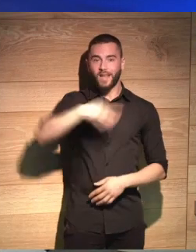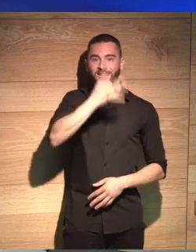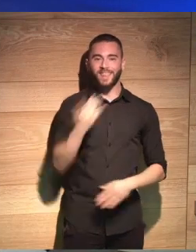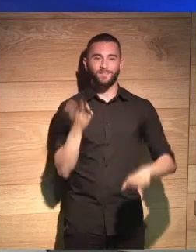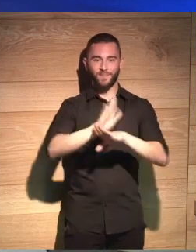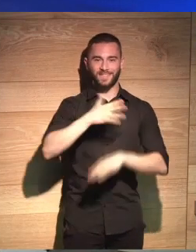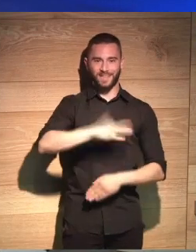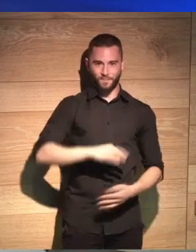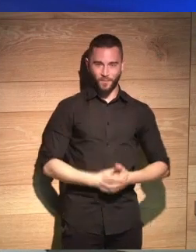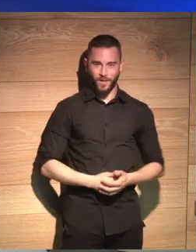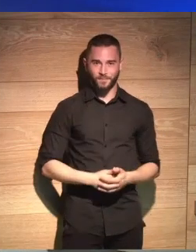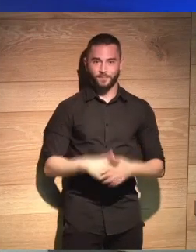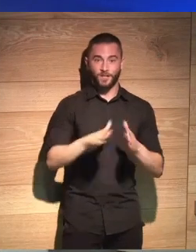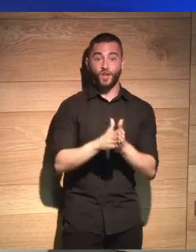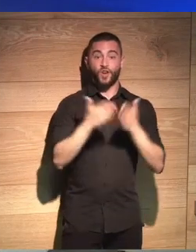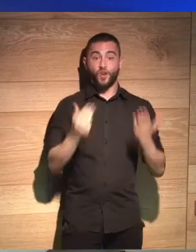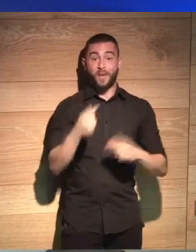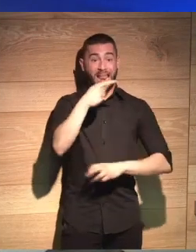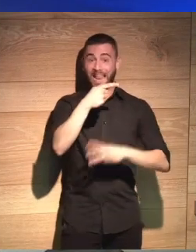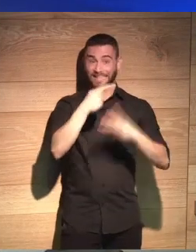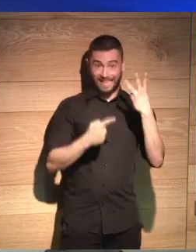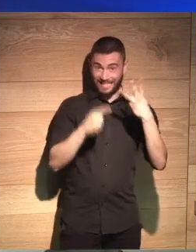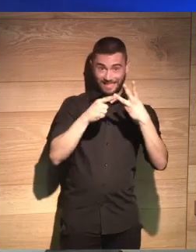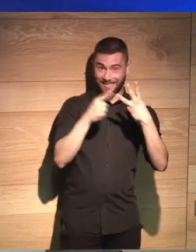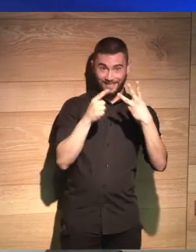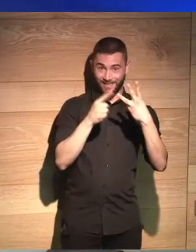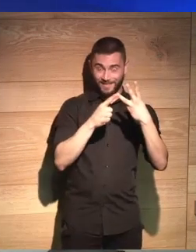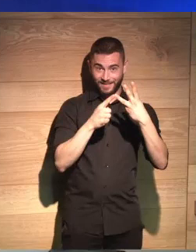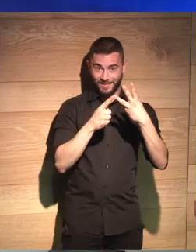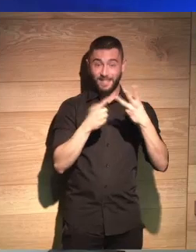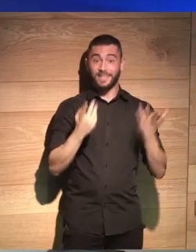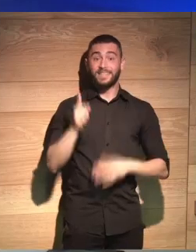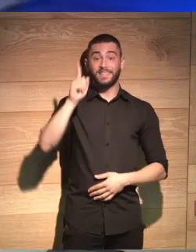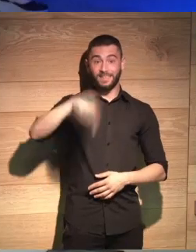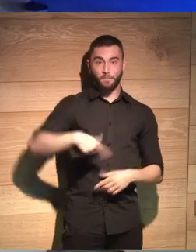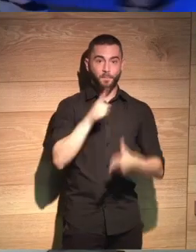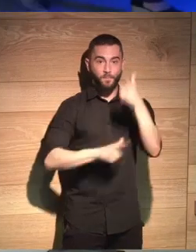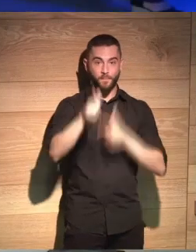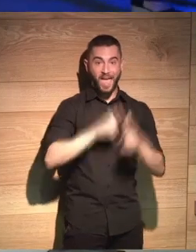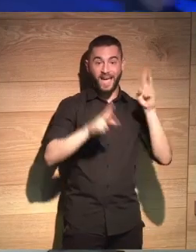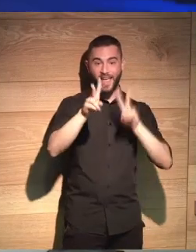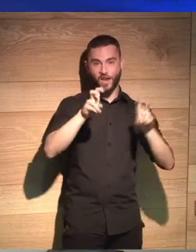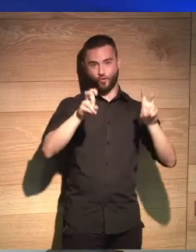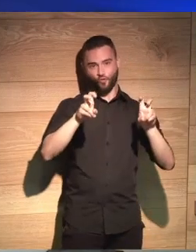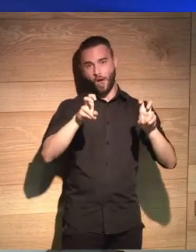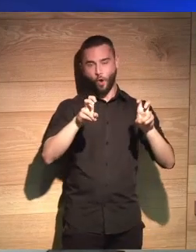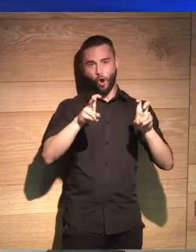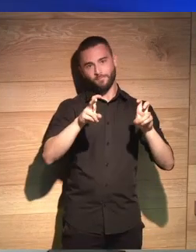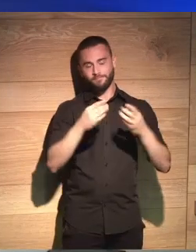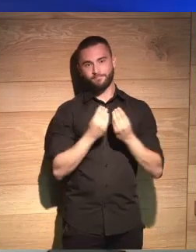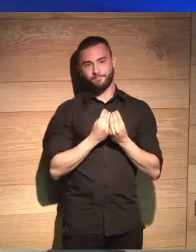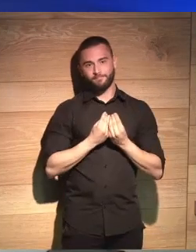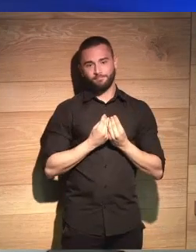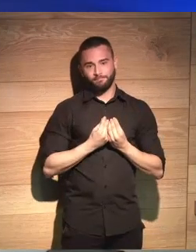tarde. Es la tercera novela de Valeria y es también un nuevo viaje que emprende en compañía